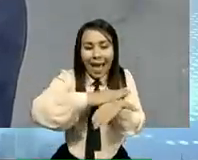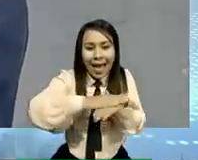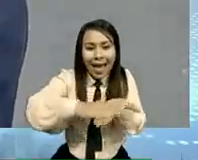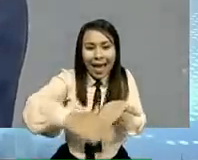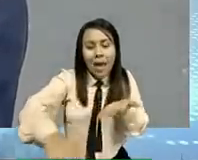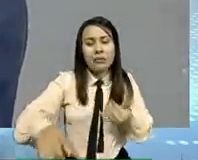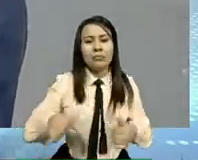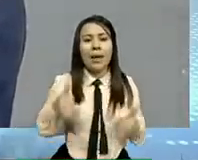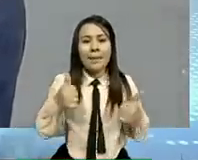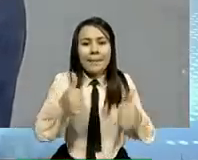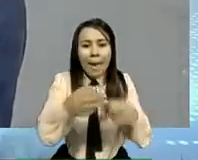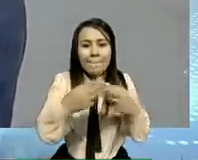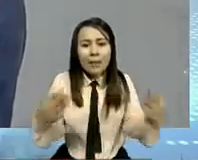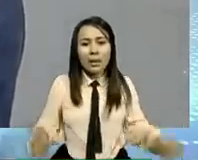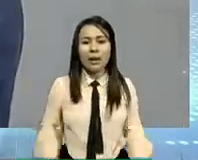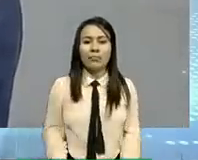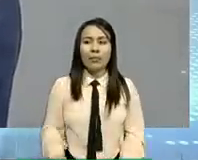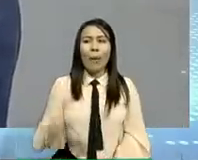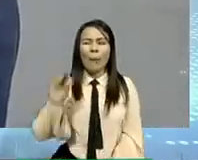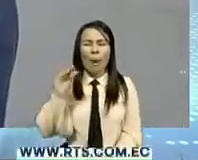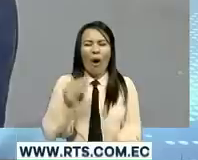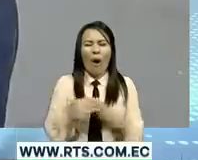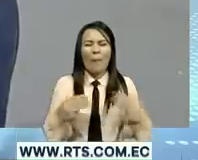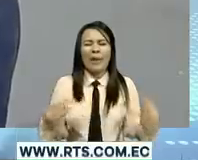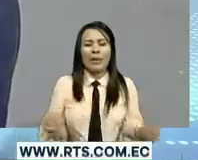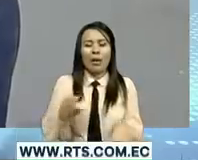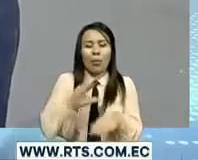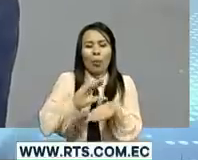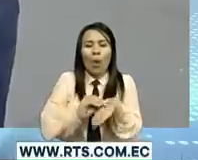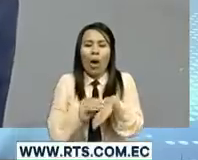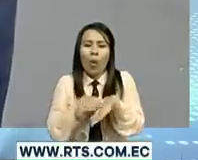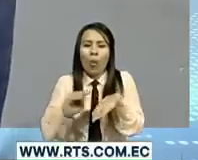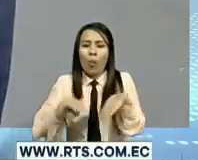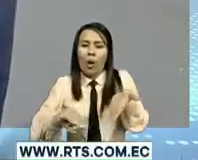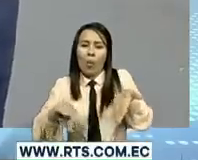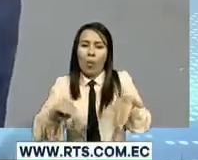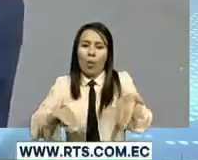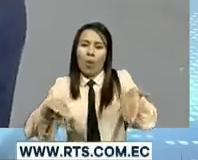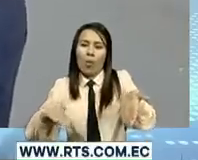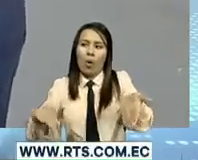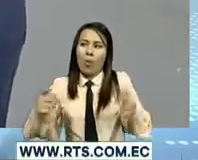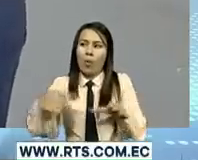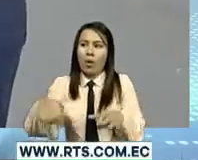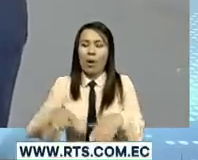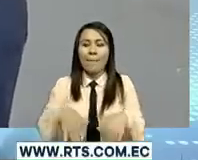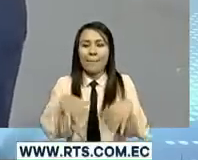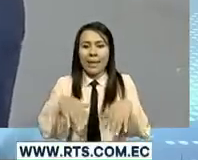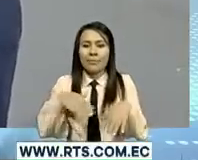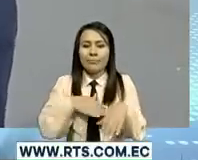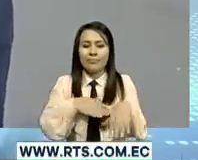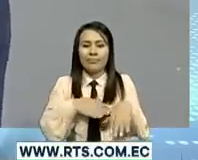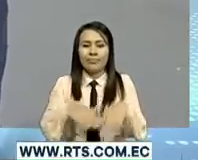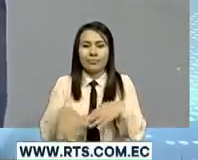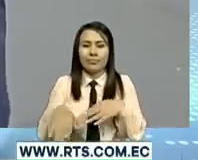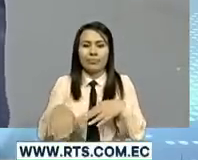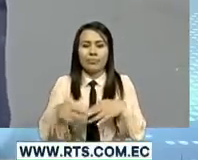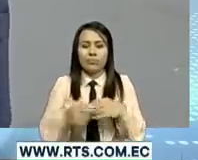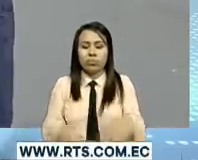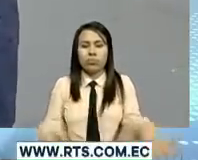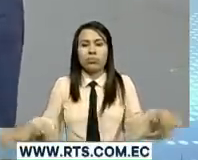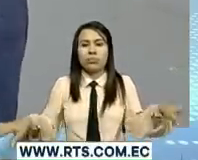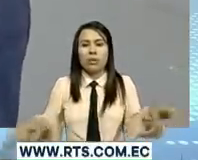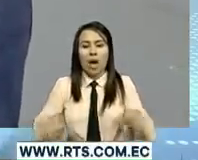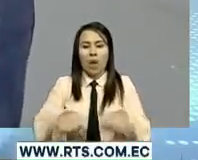vía del viaducto, eso ya viene tiempo. Medio un perro pasa por ahí y se hace pichi-pichi,